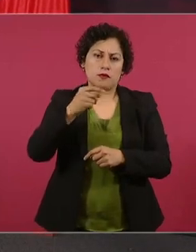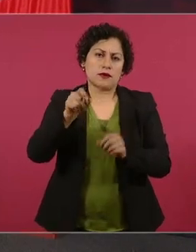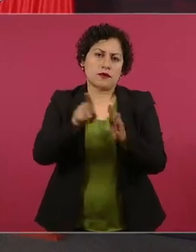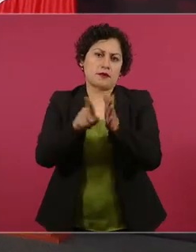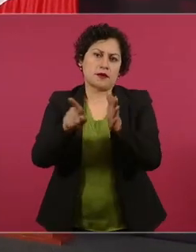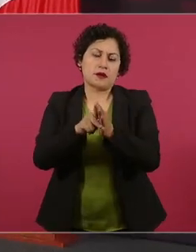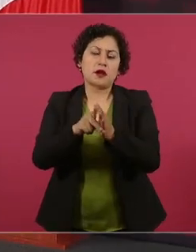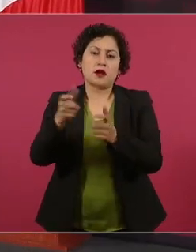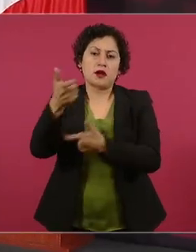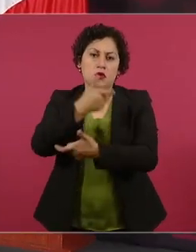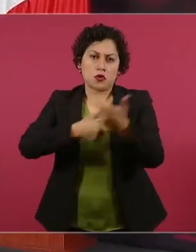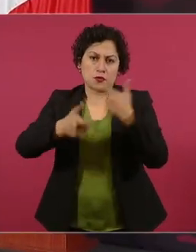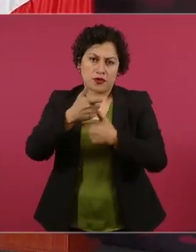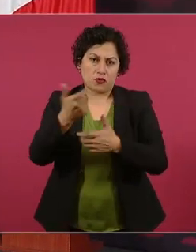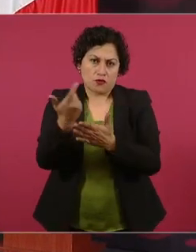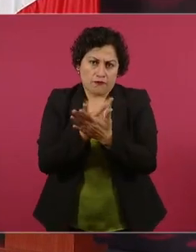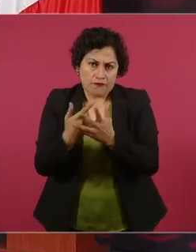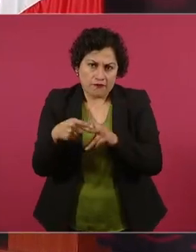del presidente Biden